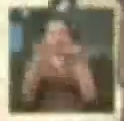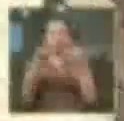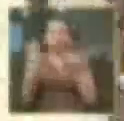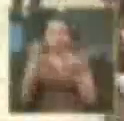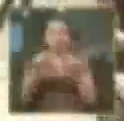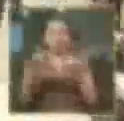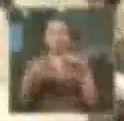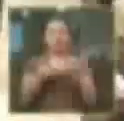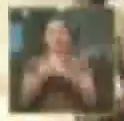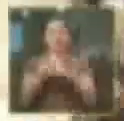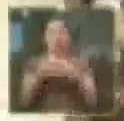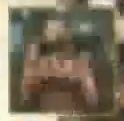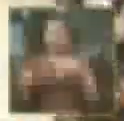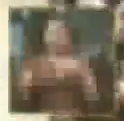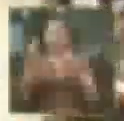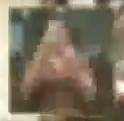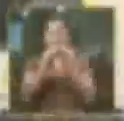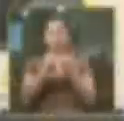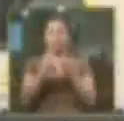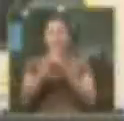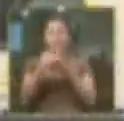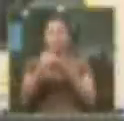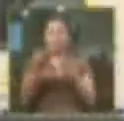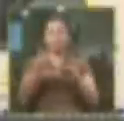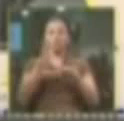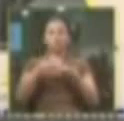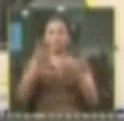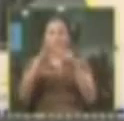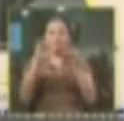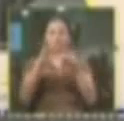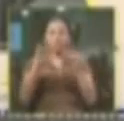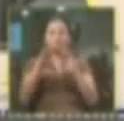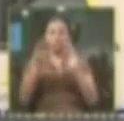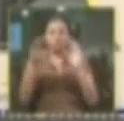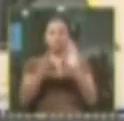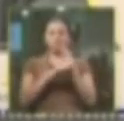de transitorio formará parte del texto constitucional.